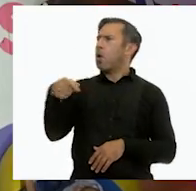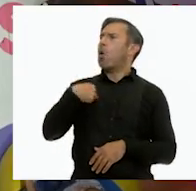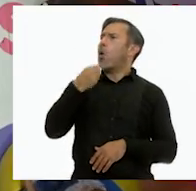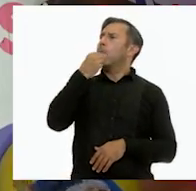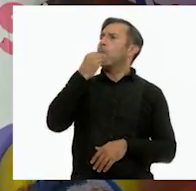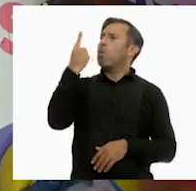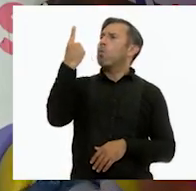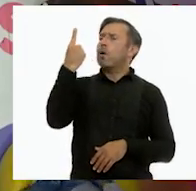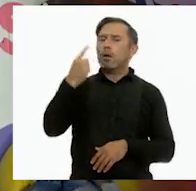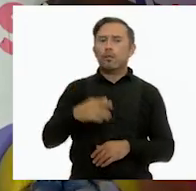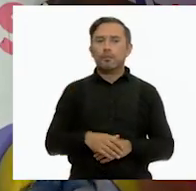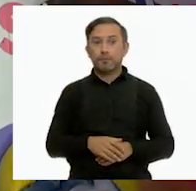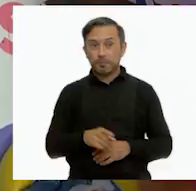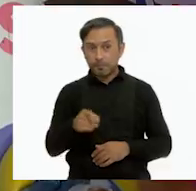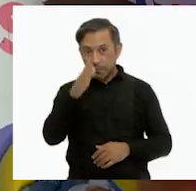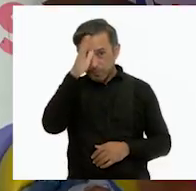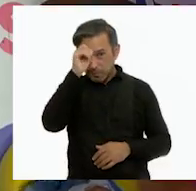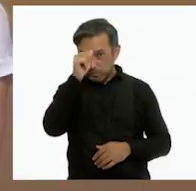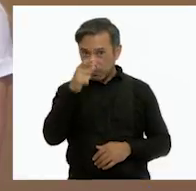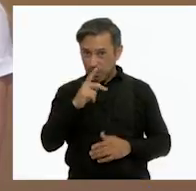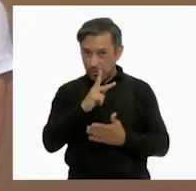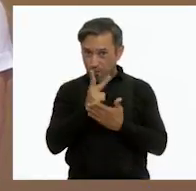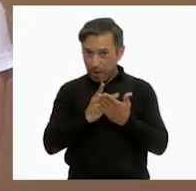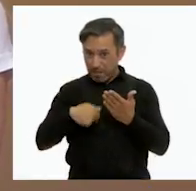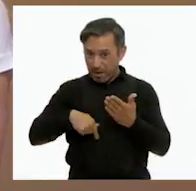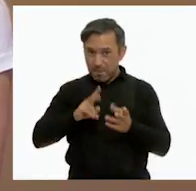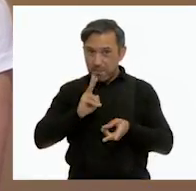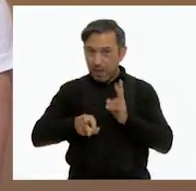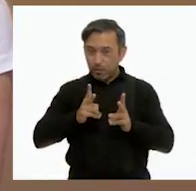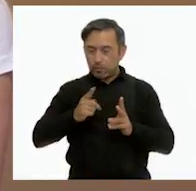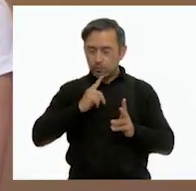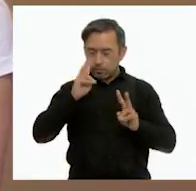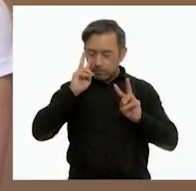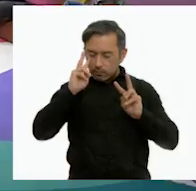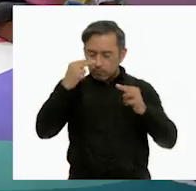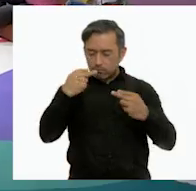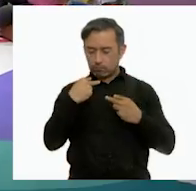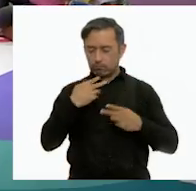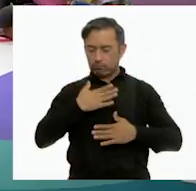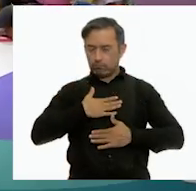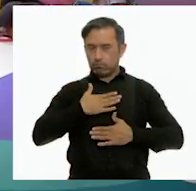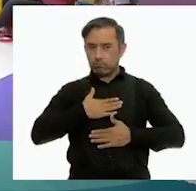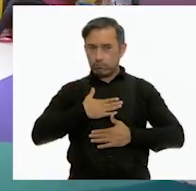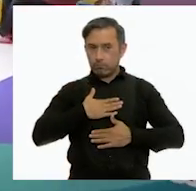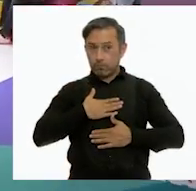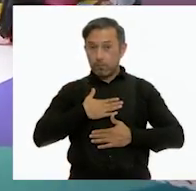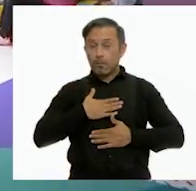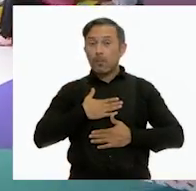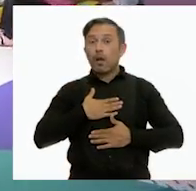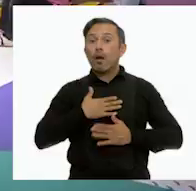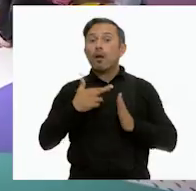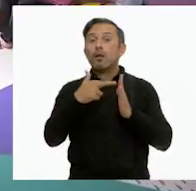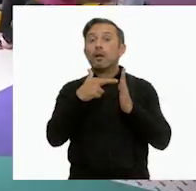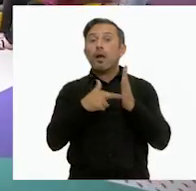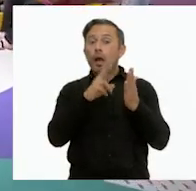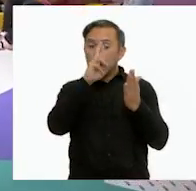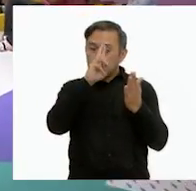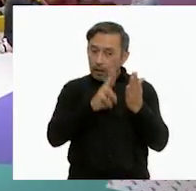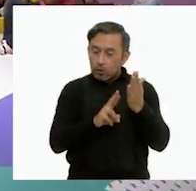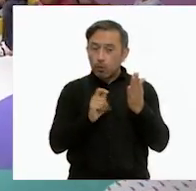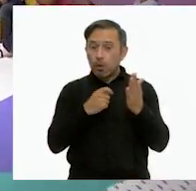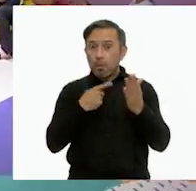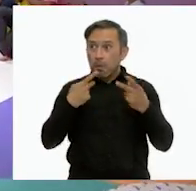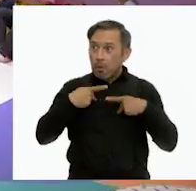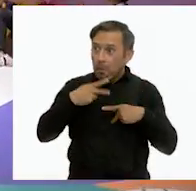programa que tú te ves a ti mismo? Sí. ¿Y que seguir la regla es obedecer aunque nadie te vea?